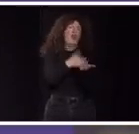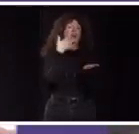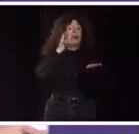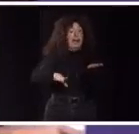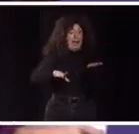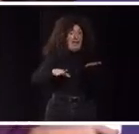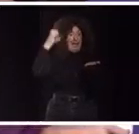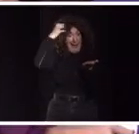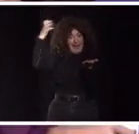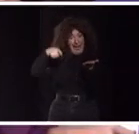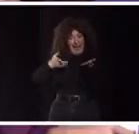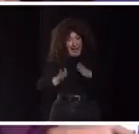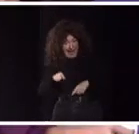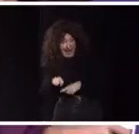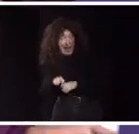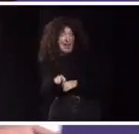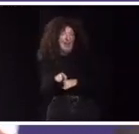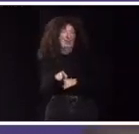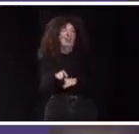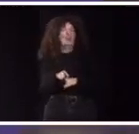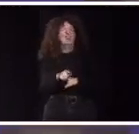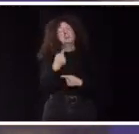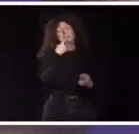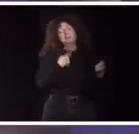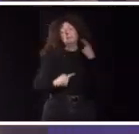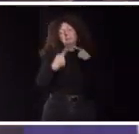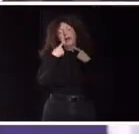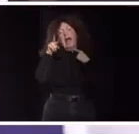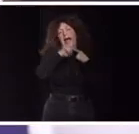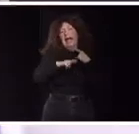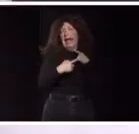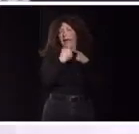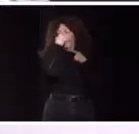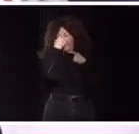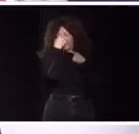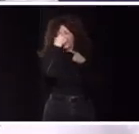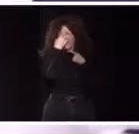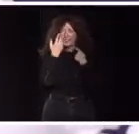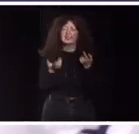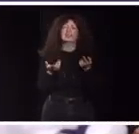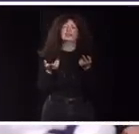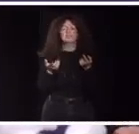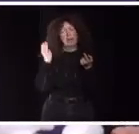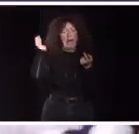rey, nos han repetido una cosa: se puede ser